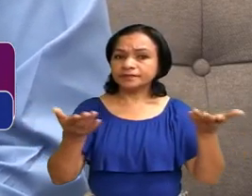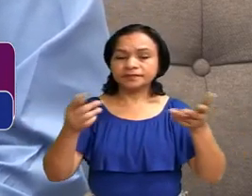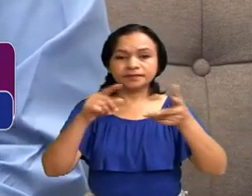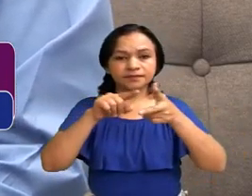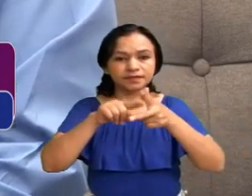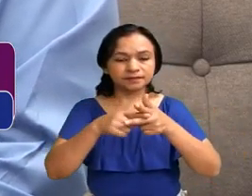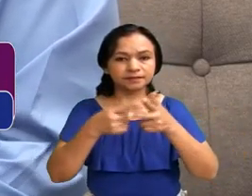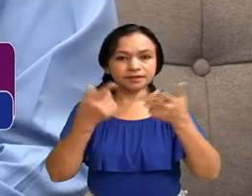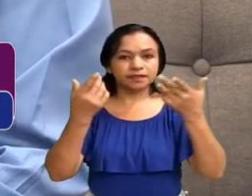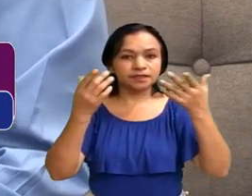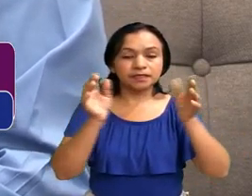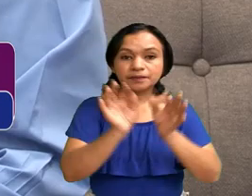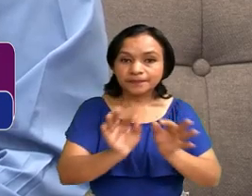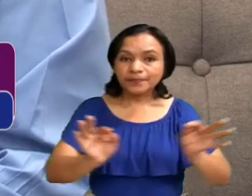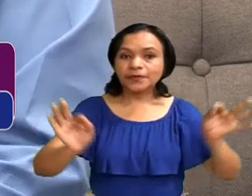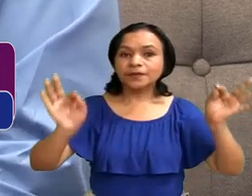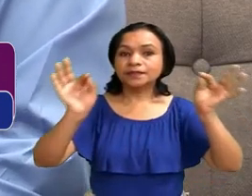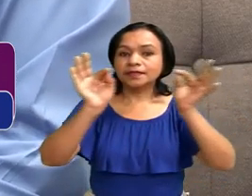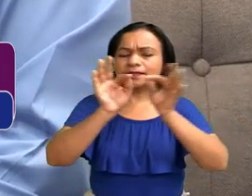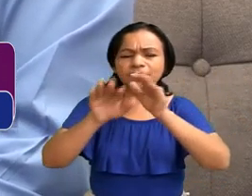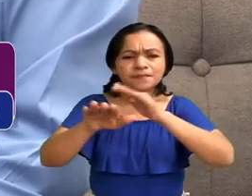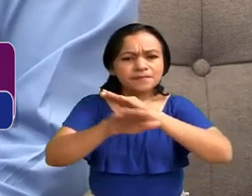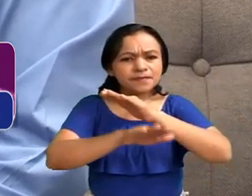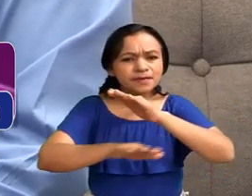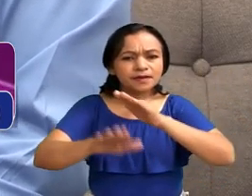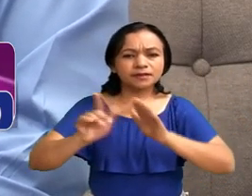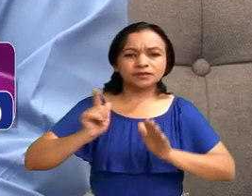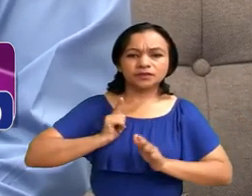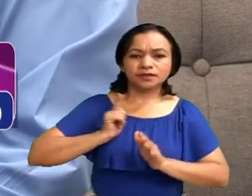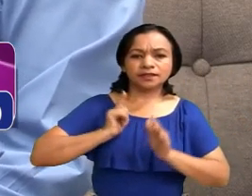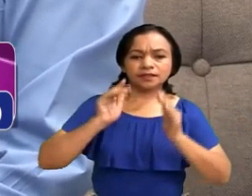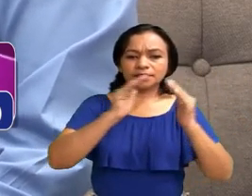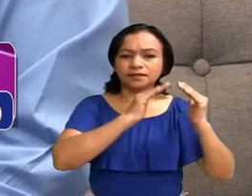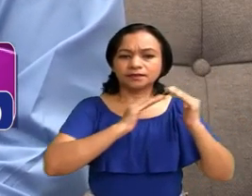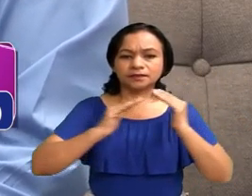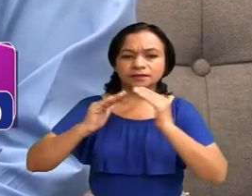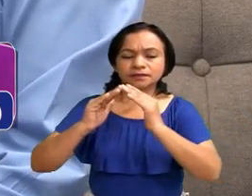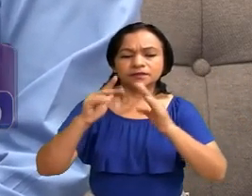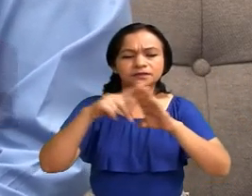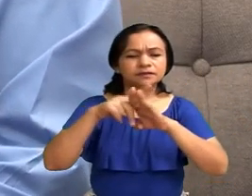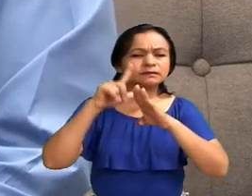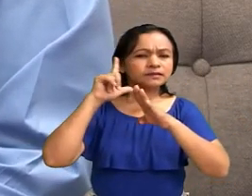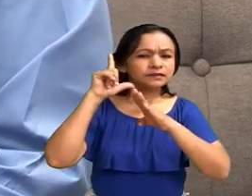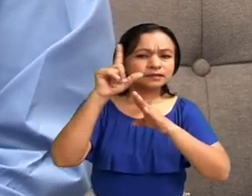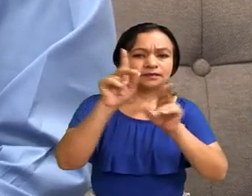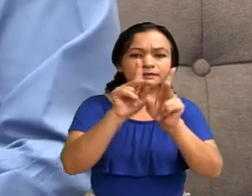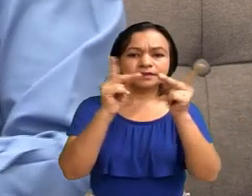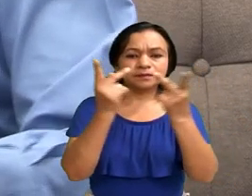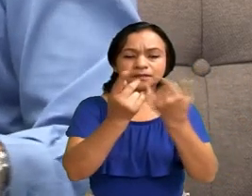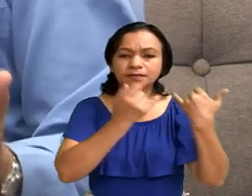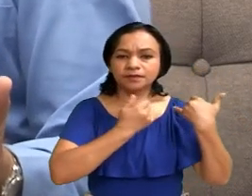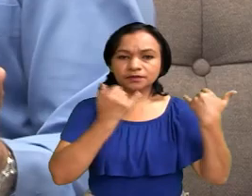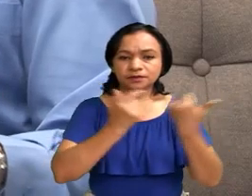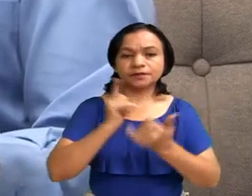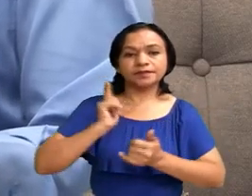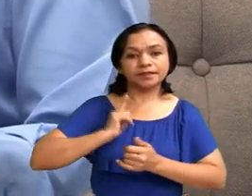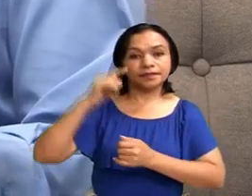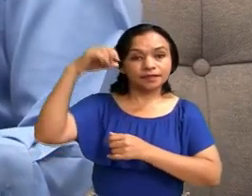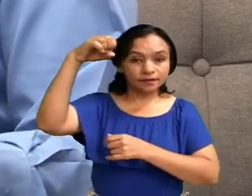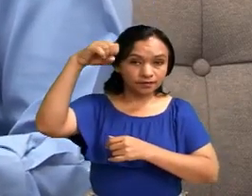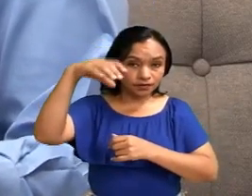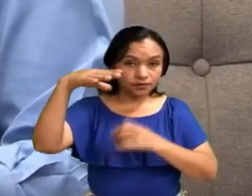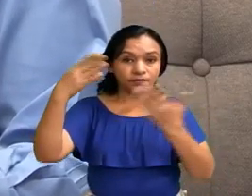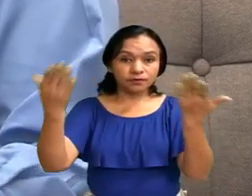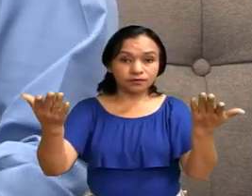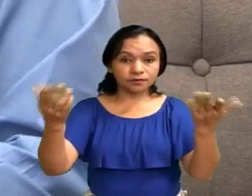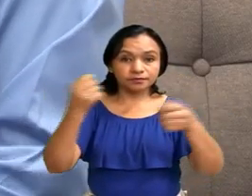servicio básico, cuando es un servicio público que llega a las ciudades, llega a las comunidades, llega a la población, llega a las instituciones, entonces tenés que hacerlo